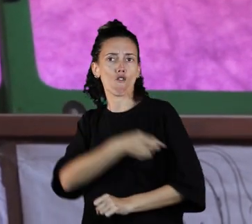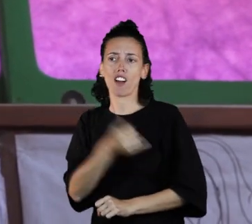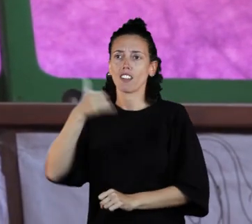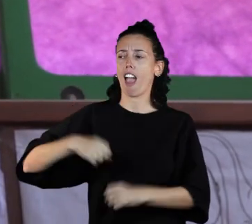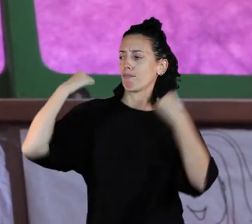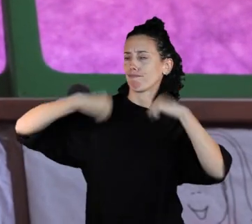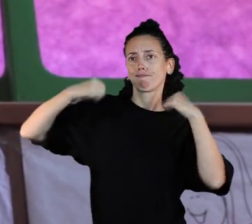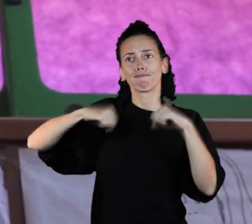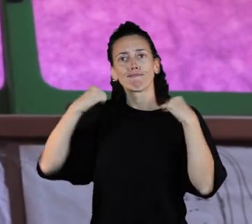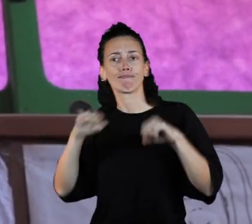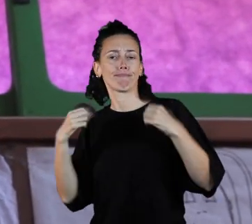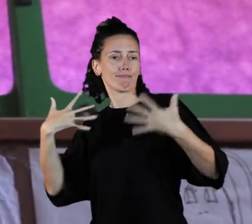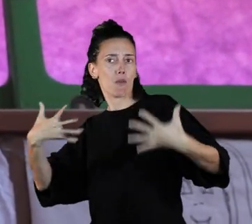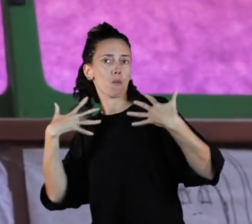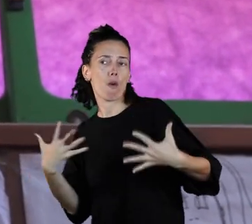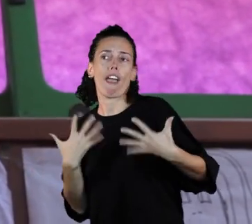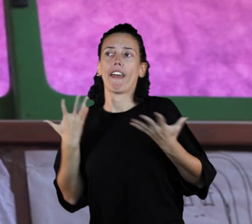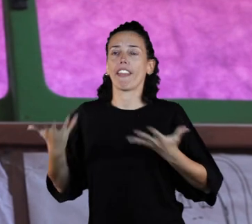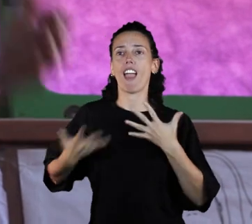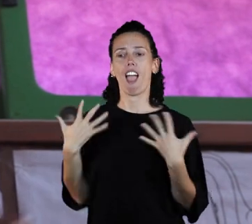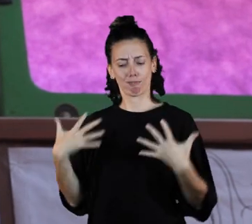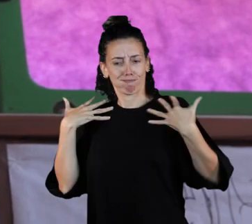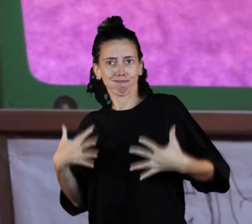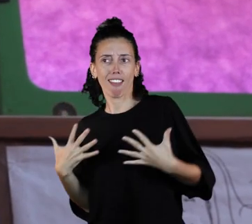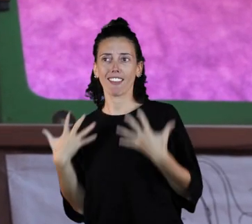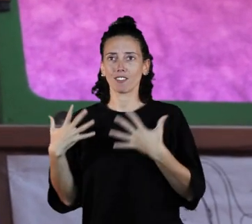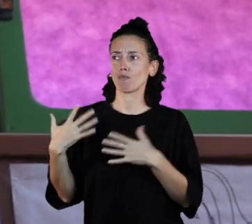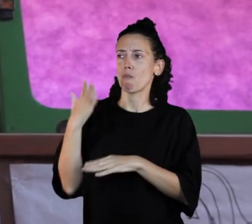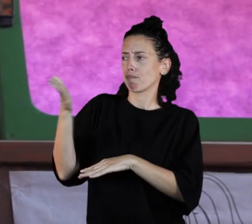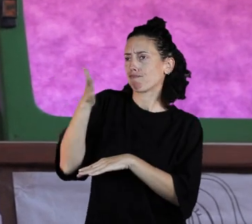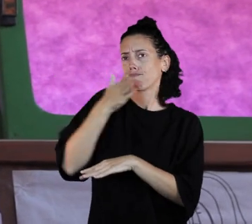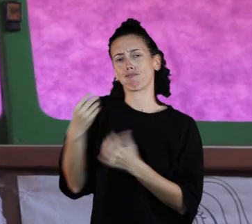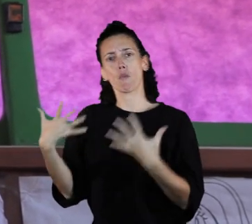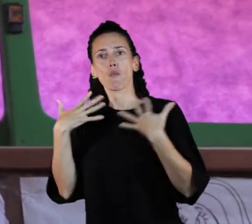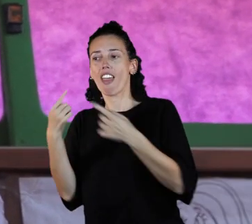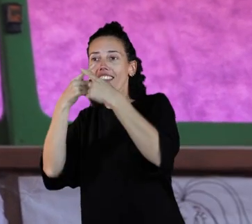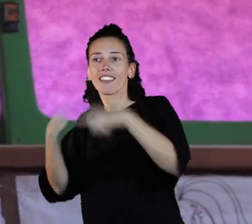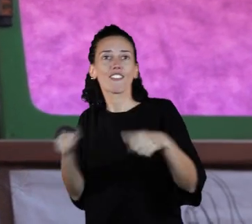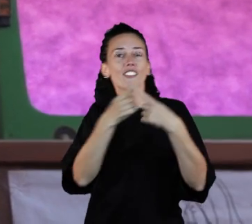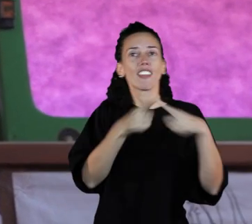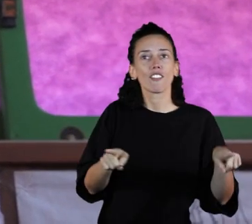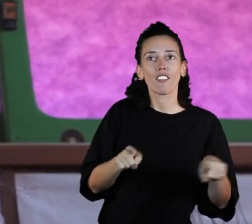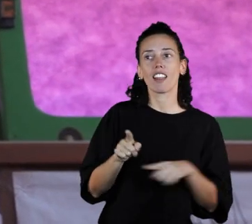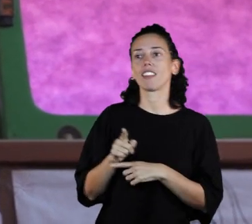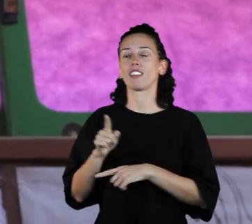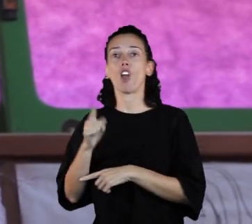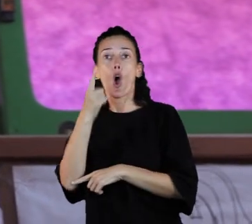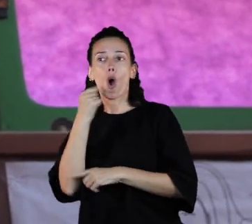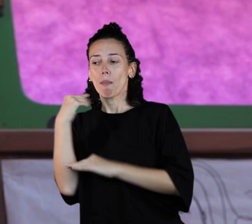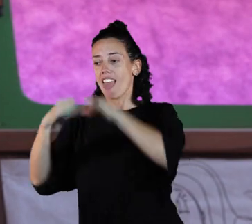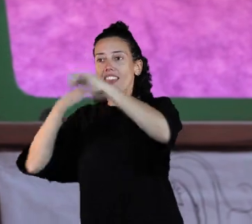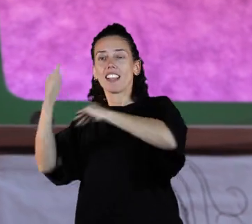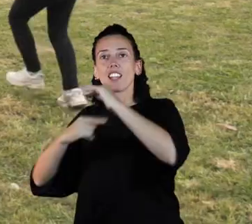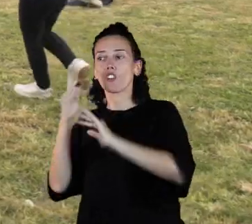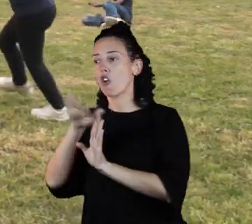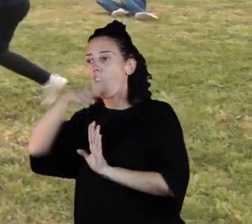los deportes, la energía, ¿no? Son, son todas cosas que tienen que ver con el desarrollo en el